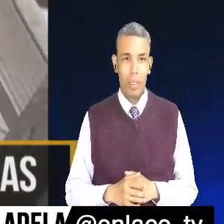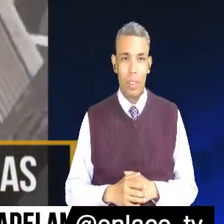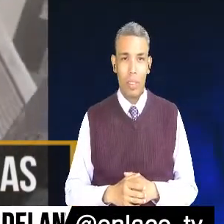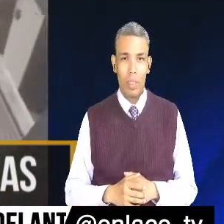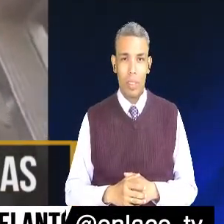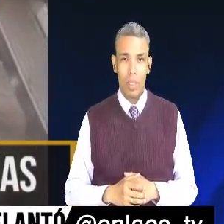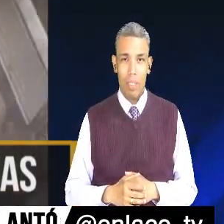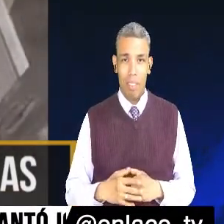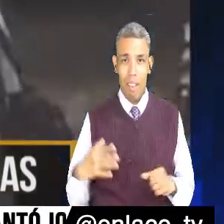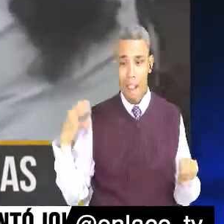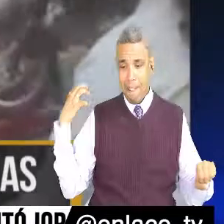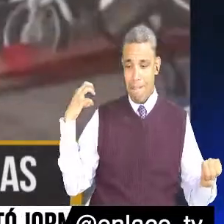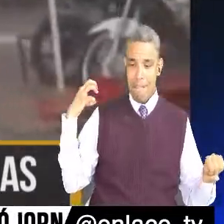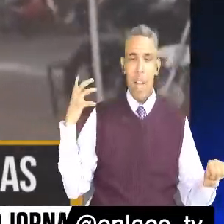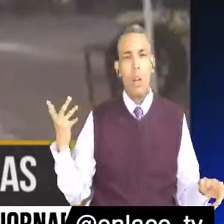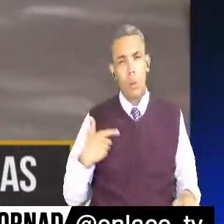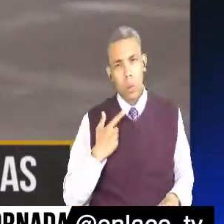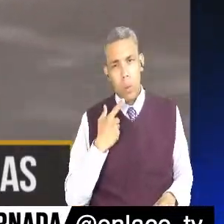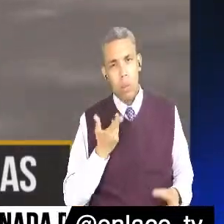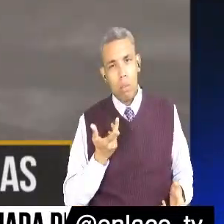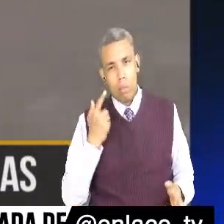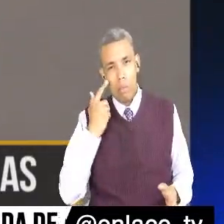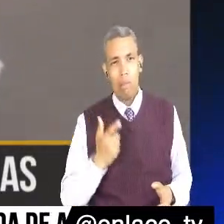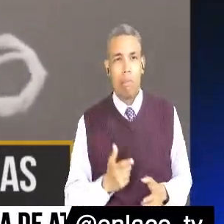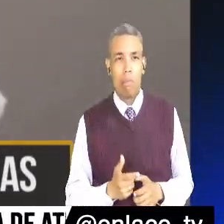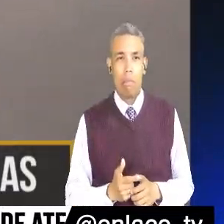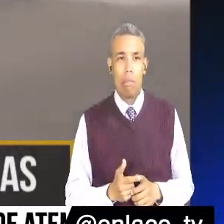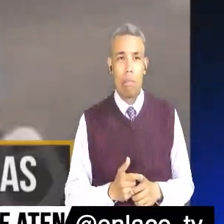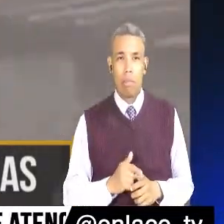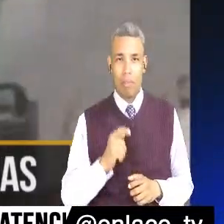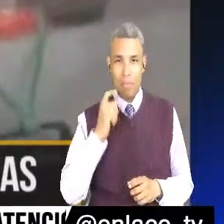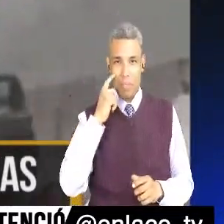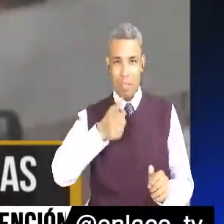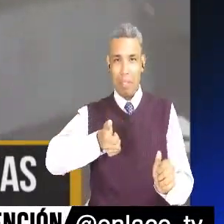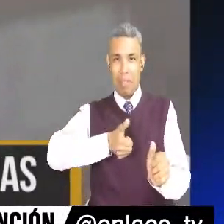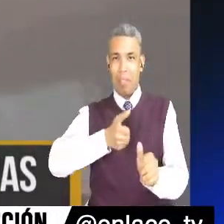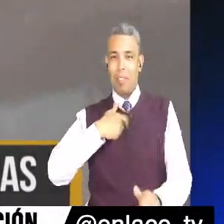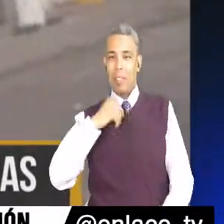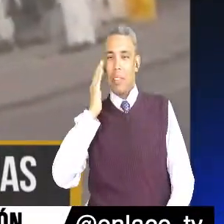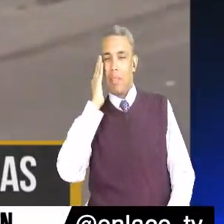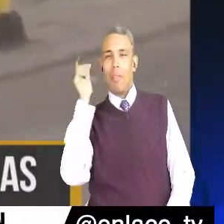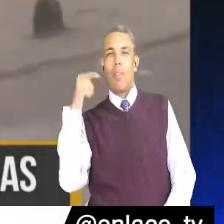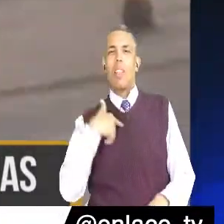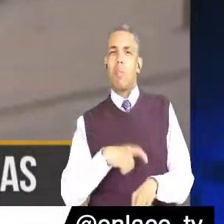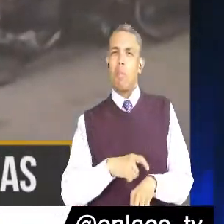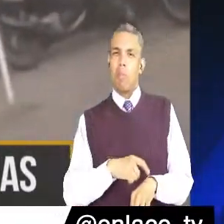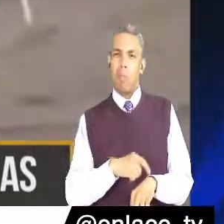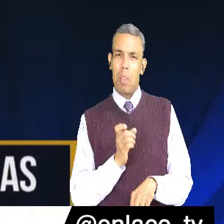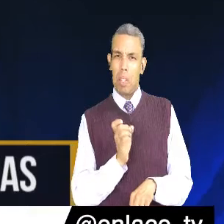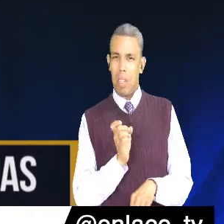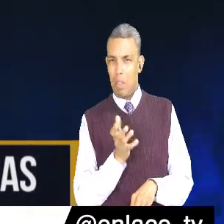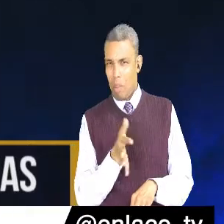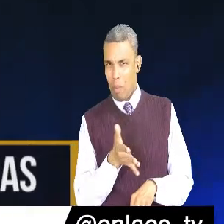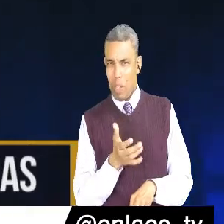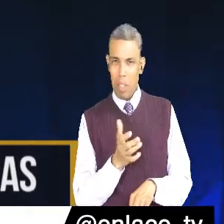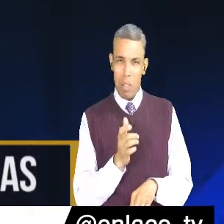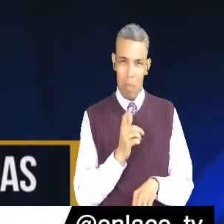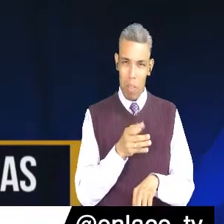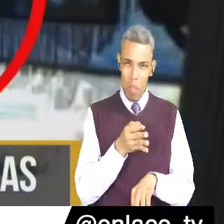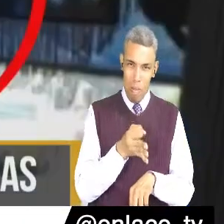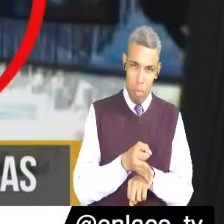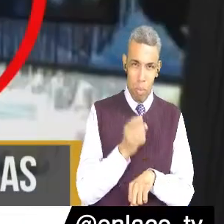una escalera y otros materiales. La maniobra fue registrada en plena hora pico en un sector de la carrera 28. Estas son las